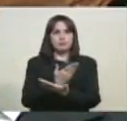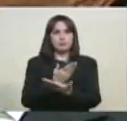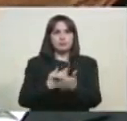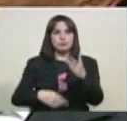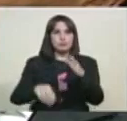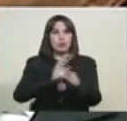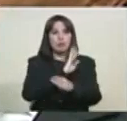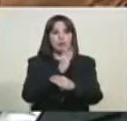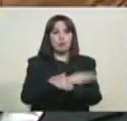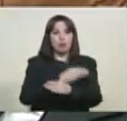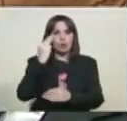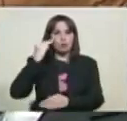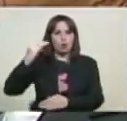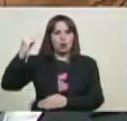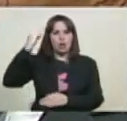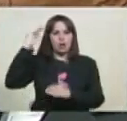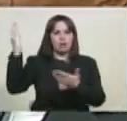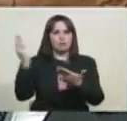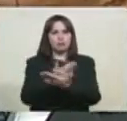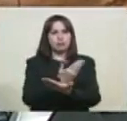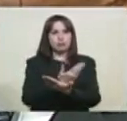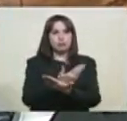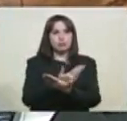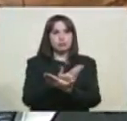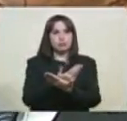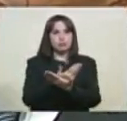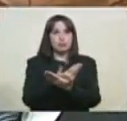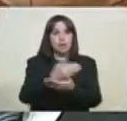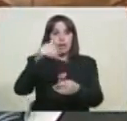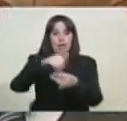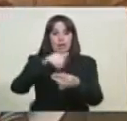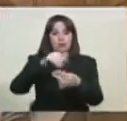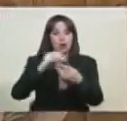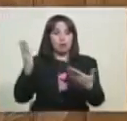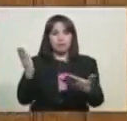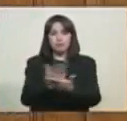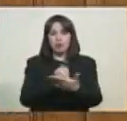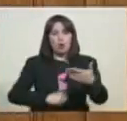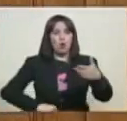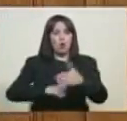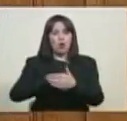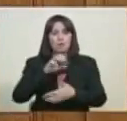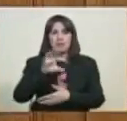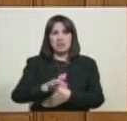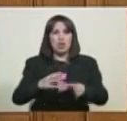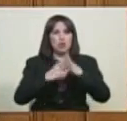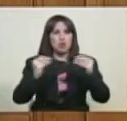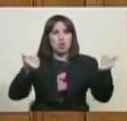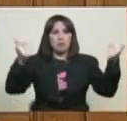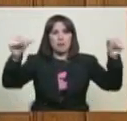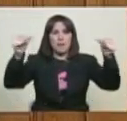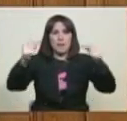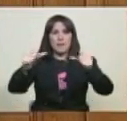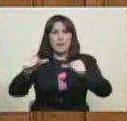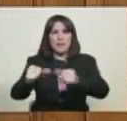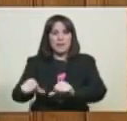el poder moral, el poder electoral. Un golpe de Estado a todo el Estado.